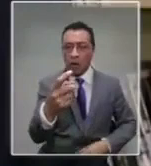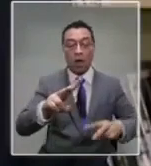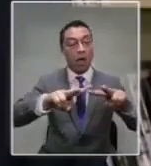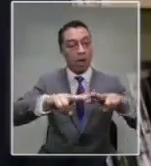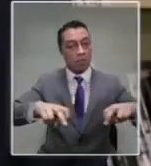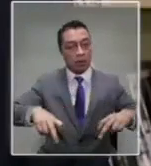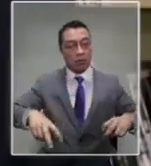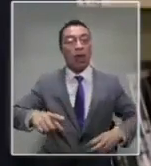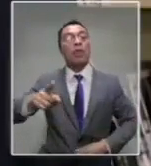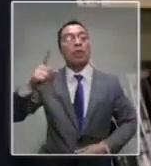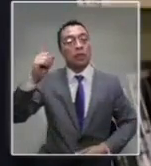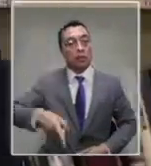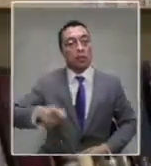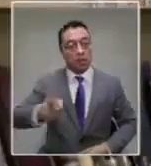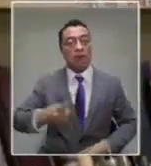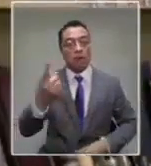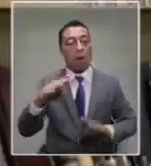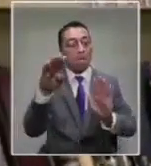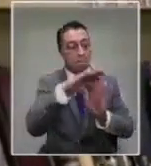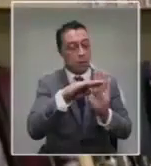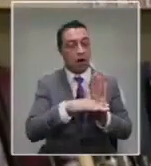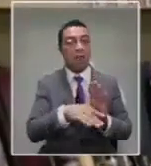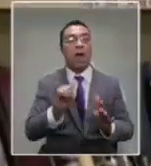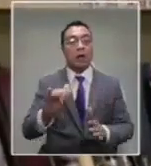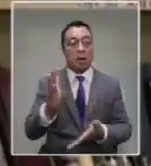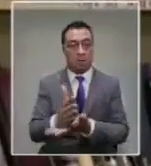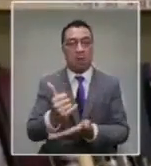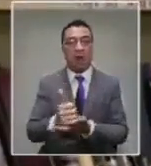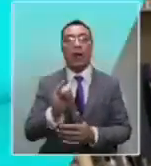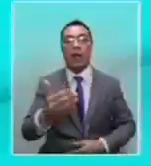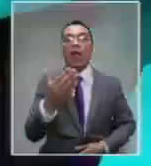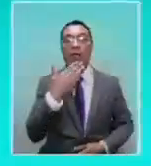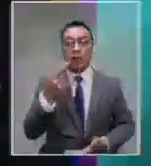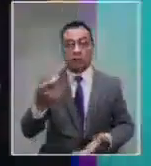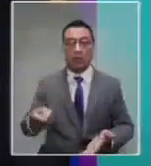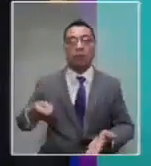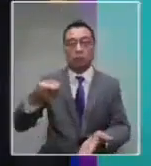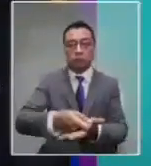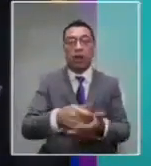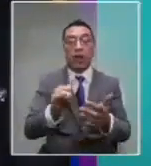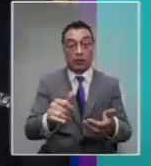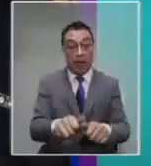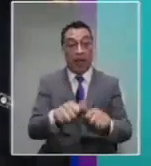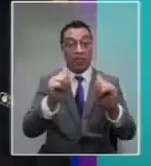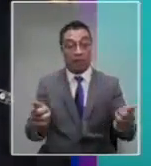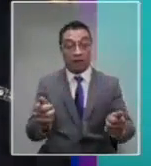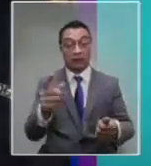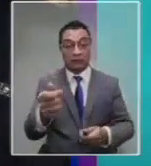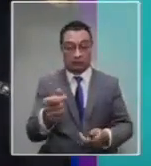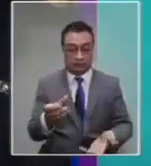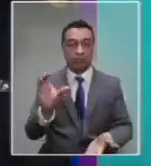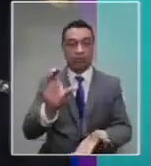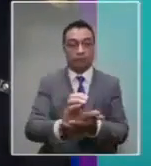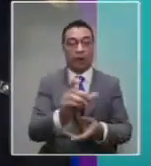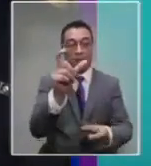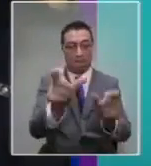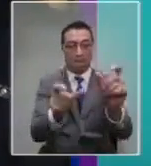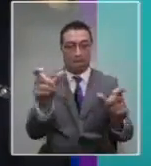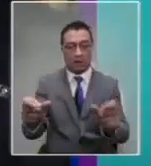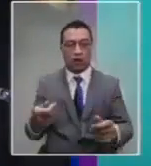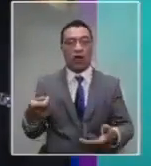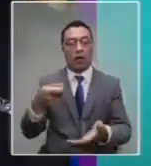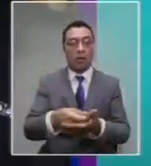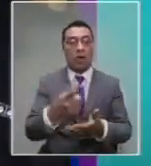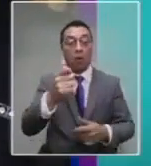la investigación tiene que hacerlo con un programa, con un plan y también con recursos. Y lo más importante, tiene que hacerlo con capital